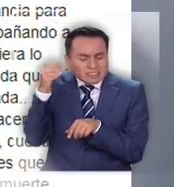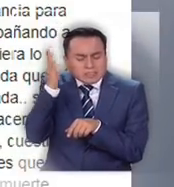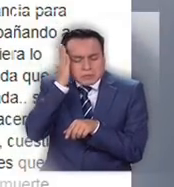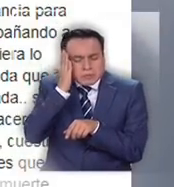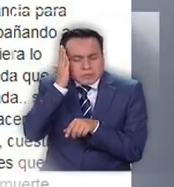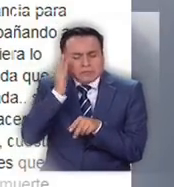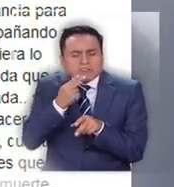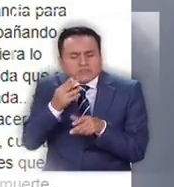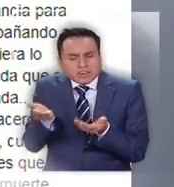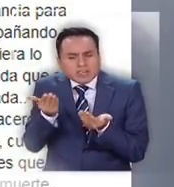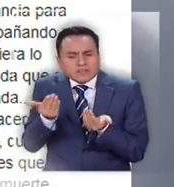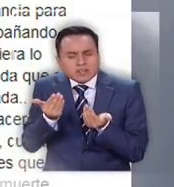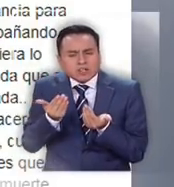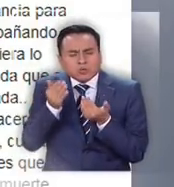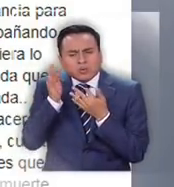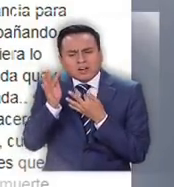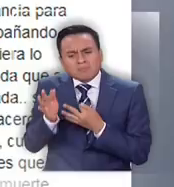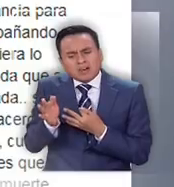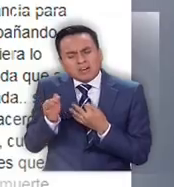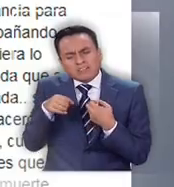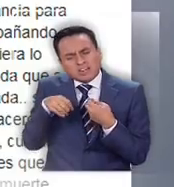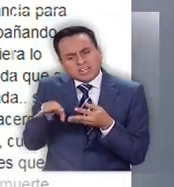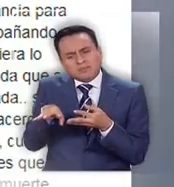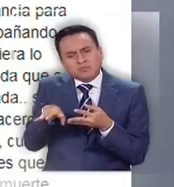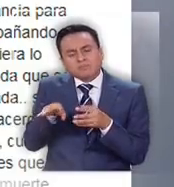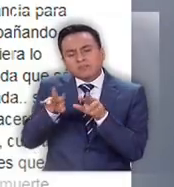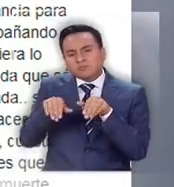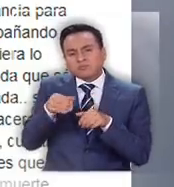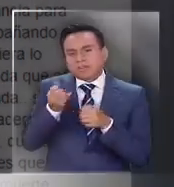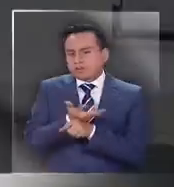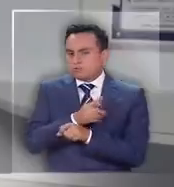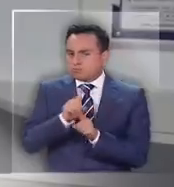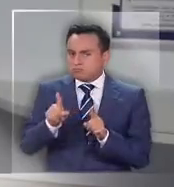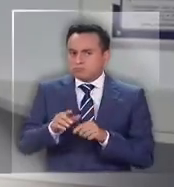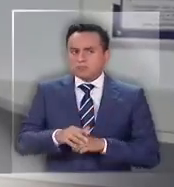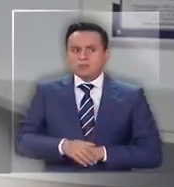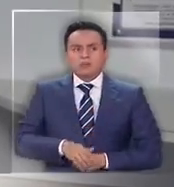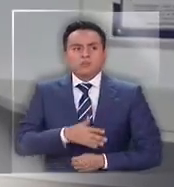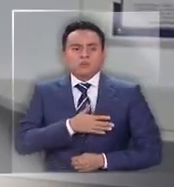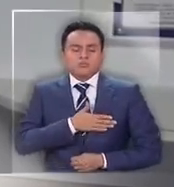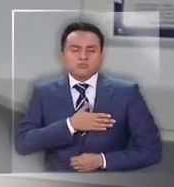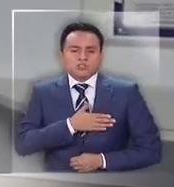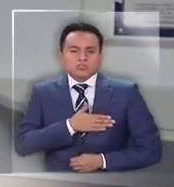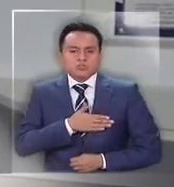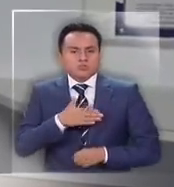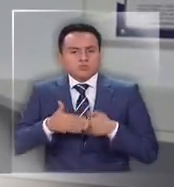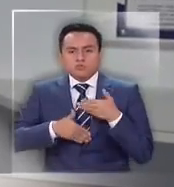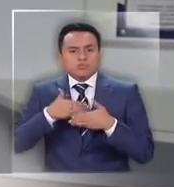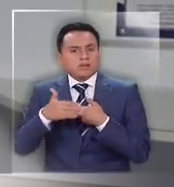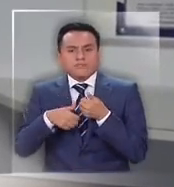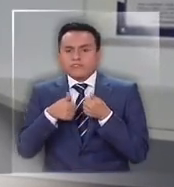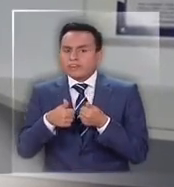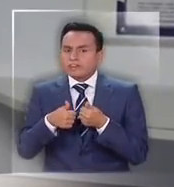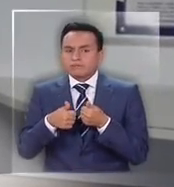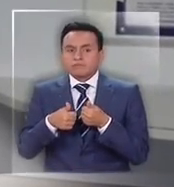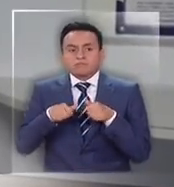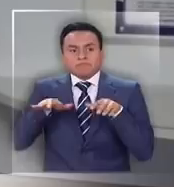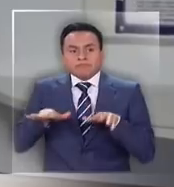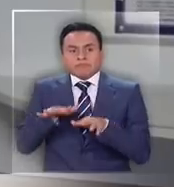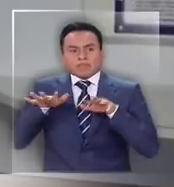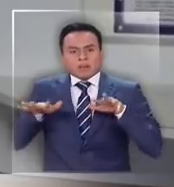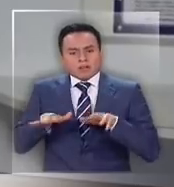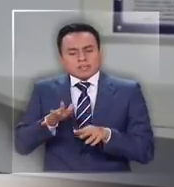decirle que viviera, porque nunca más dejaríamos que alguien le hiciera daño. Su corazoncito ya no funcionaba bien, tratamos